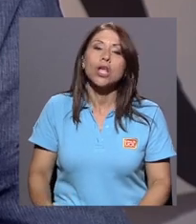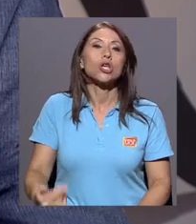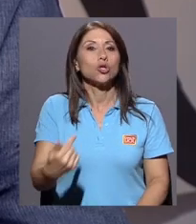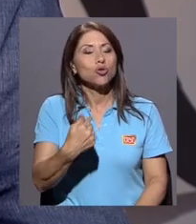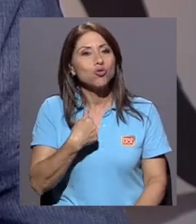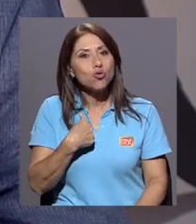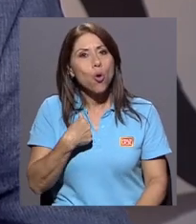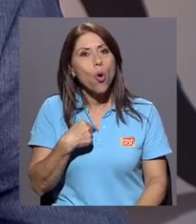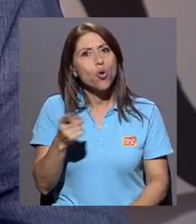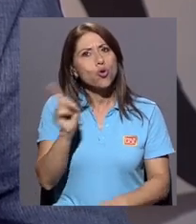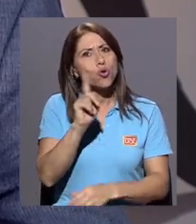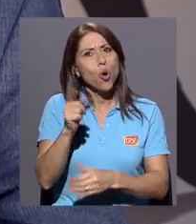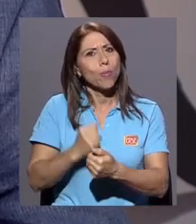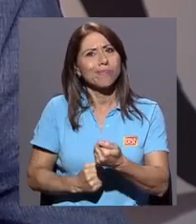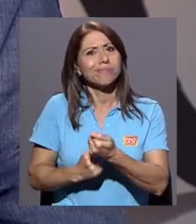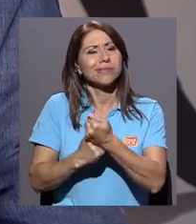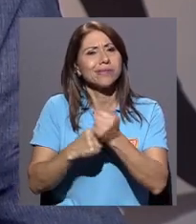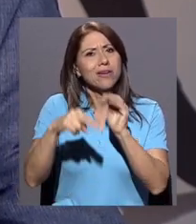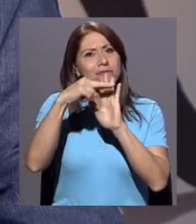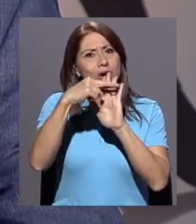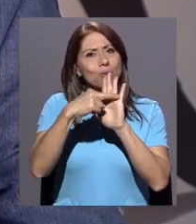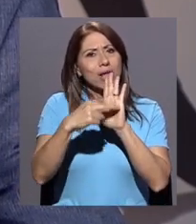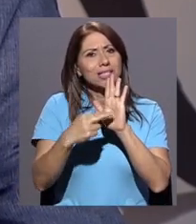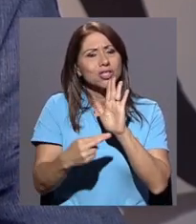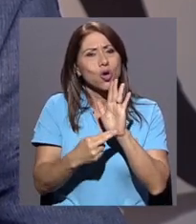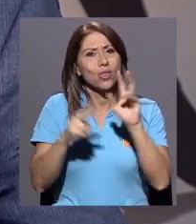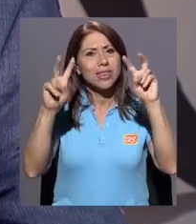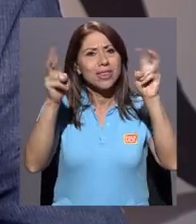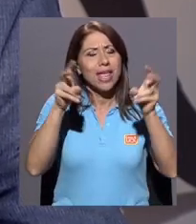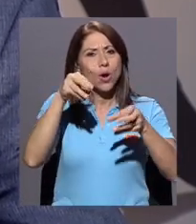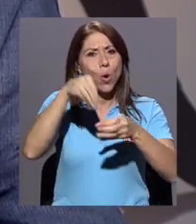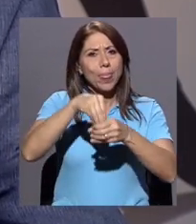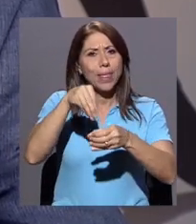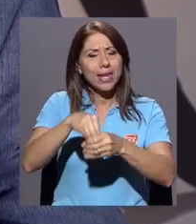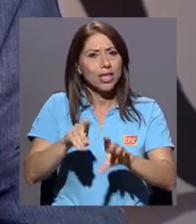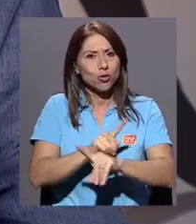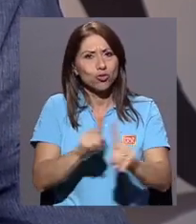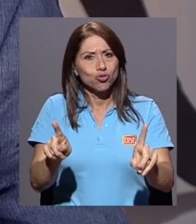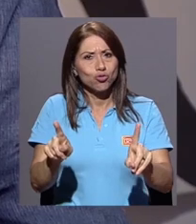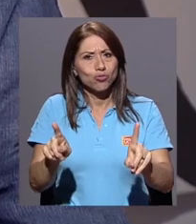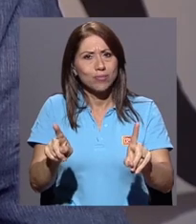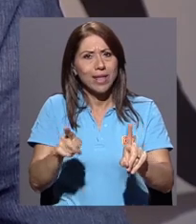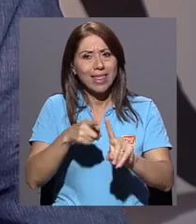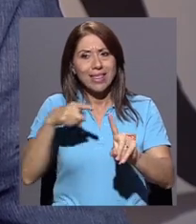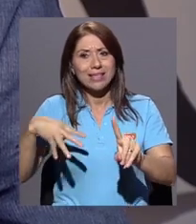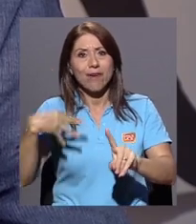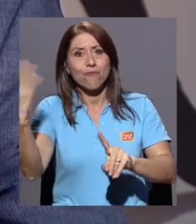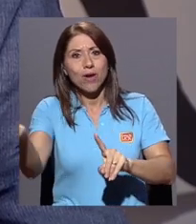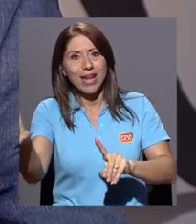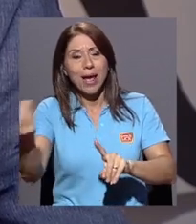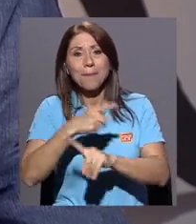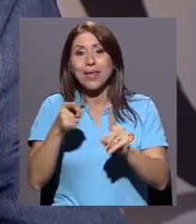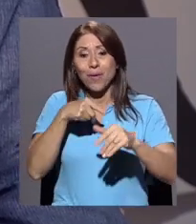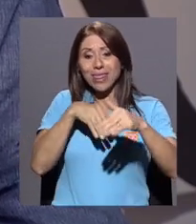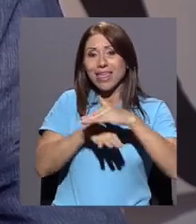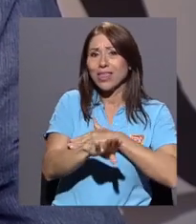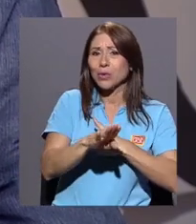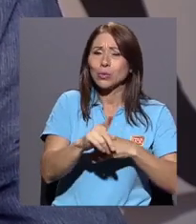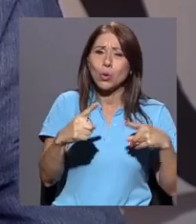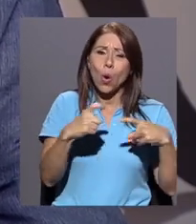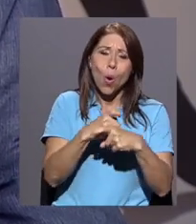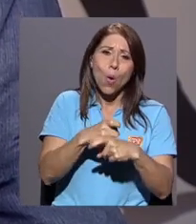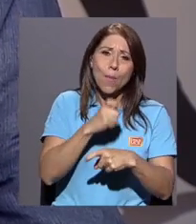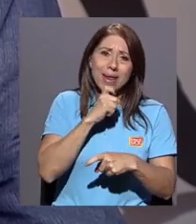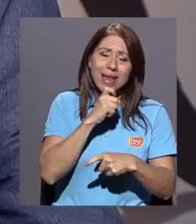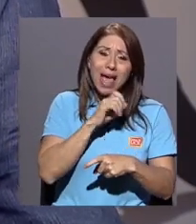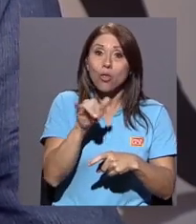soy, digamos, no soy partidario de la regulación de contenidos desde afuera. La regulación desde adentro siempre es complicada, como fue la